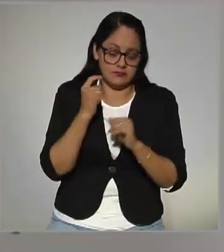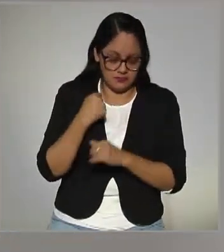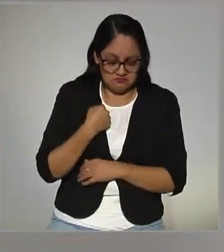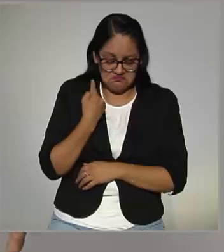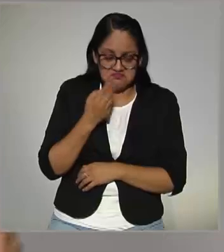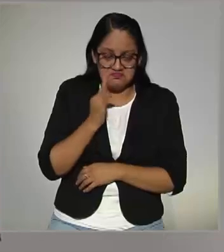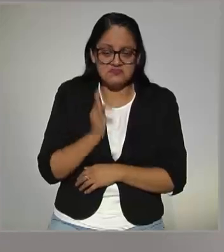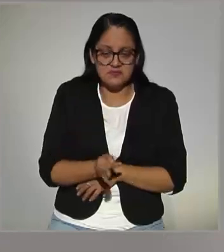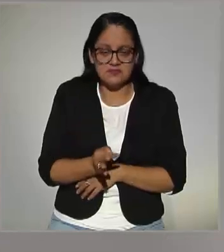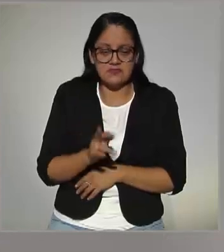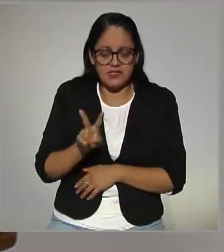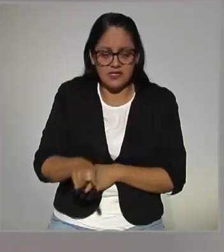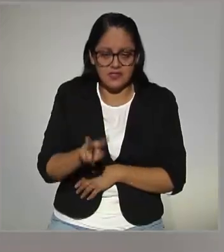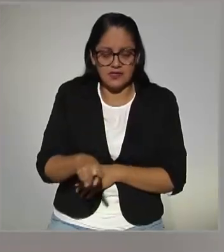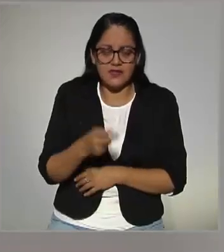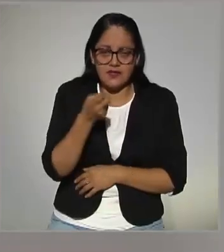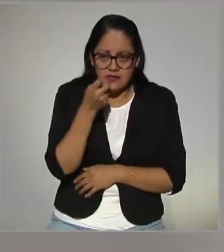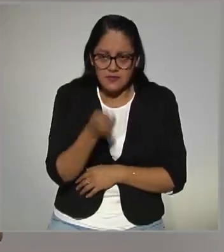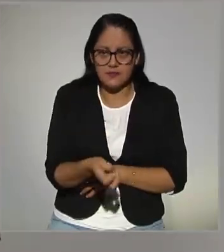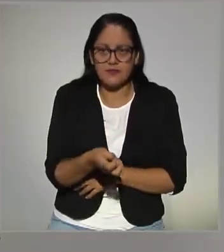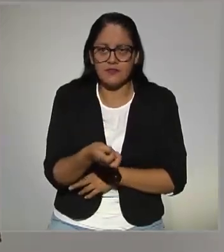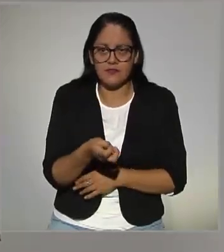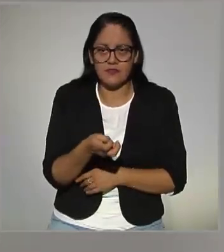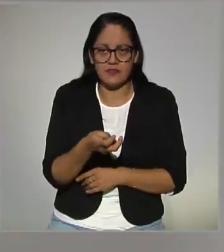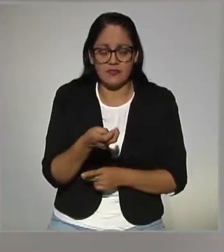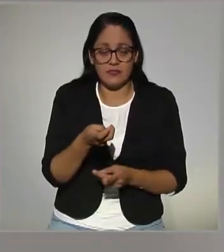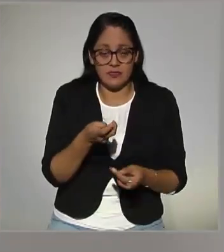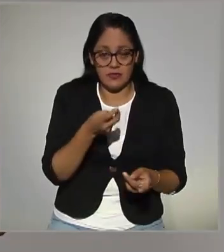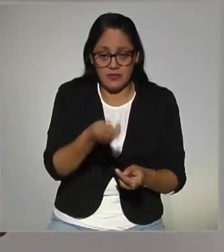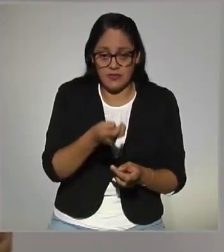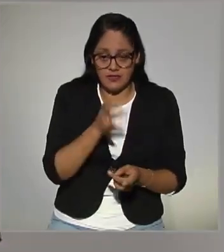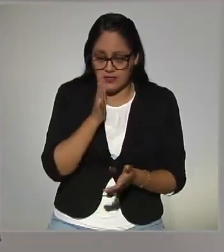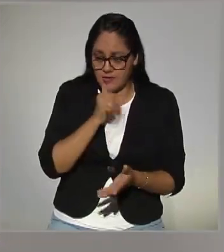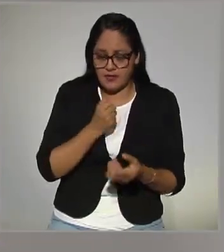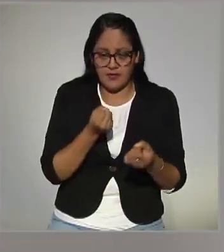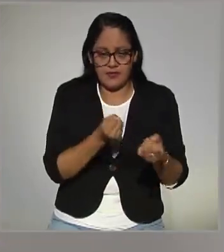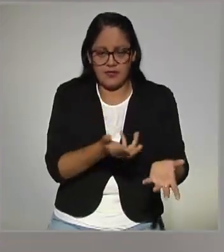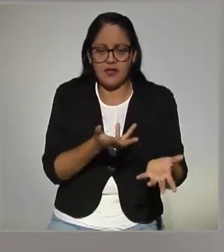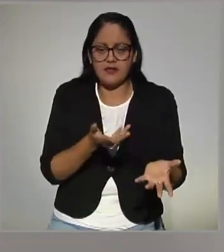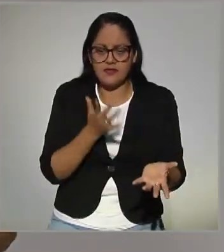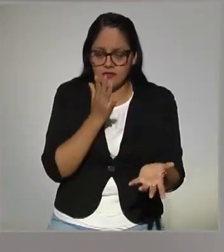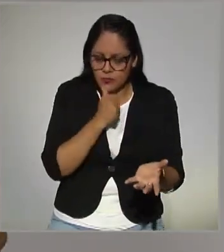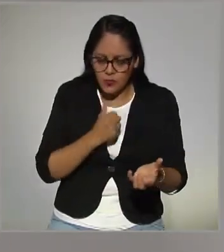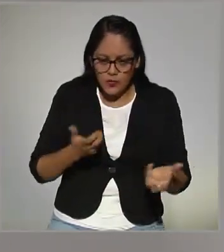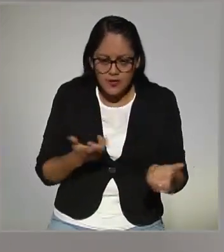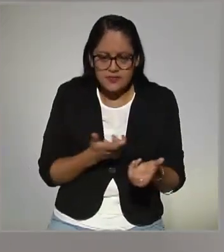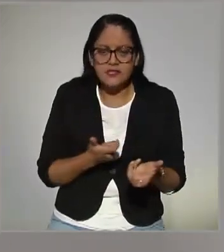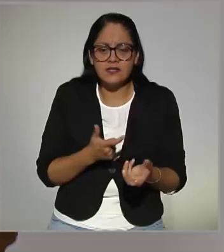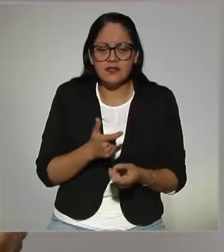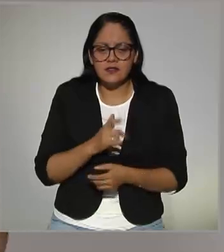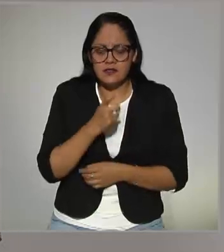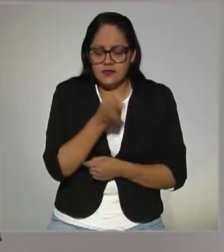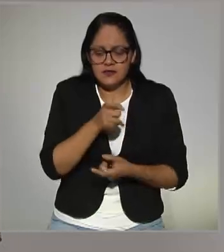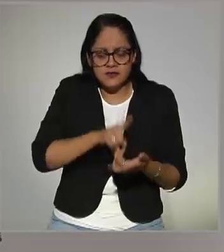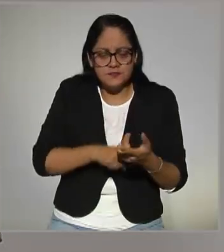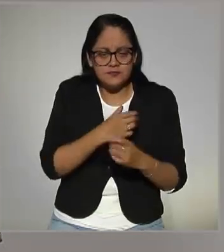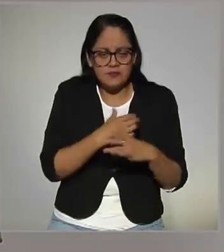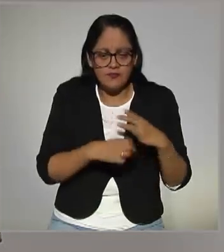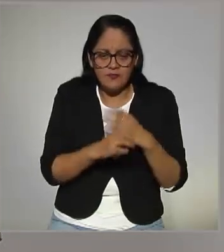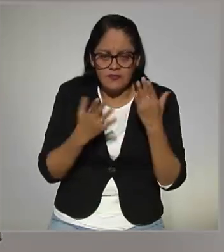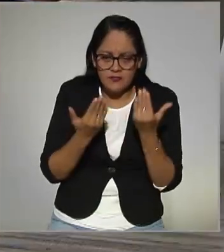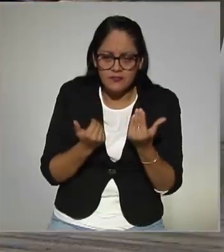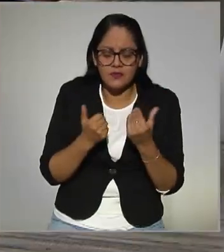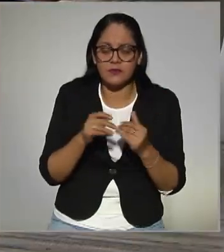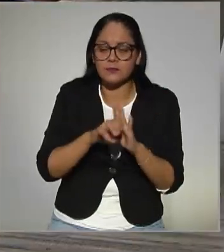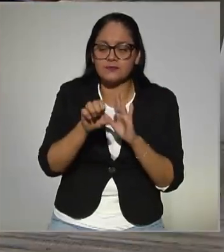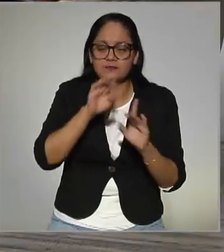que efectivamente pues ese sujeto en ese momento no lo pudo dar, ¿no? No lo pudo hacer, no lo podía o no tenía los recursos. Por ejemplo, en este